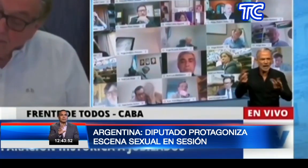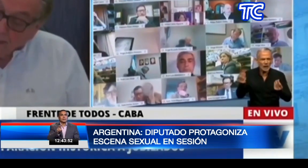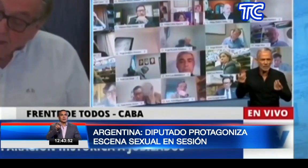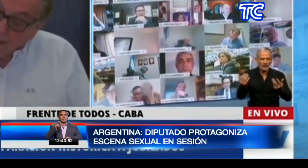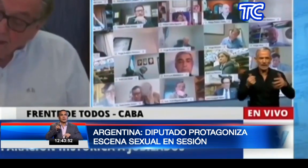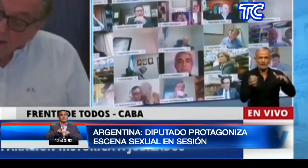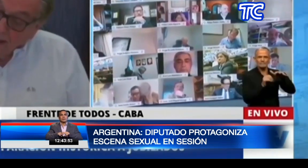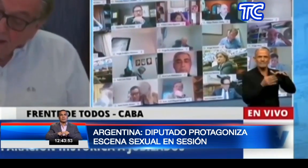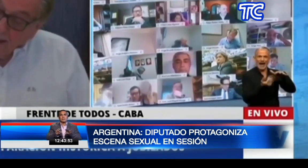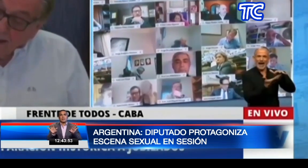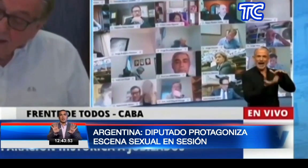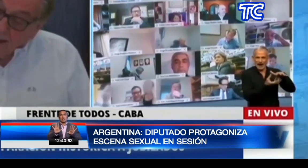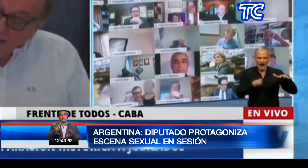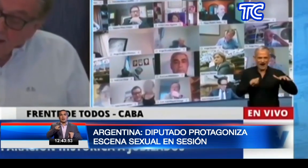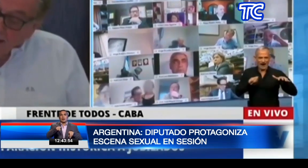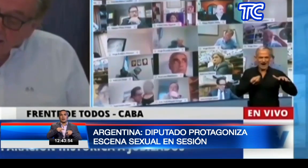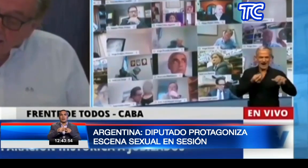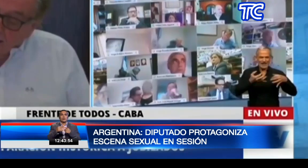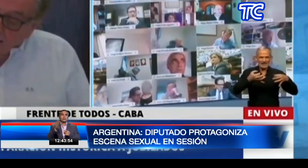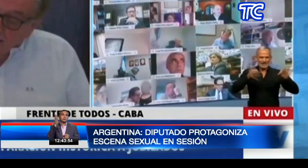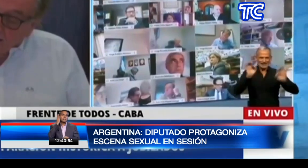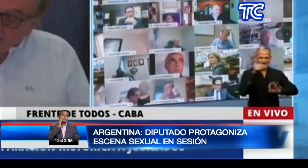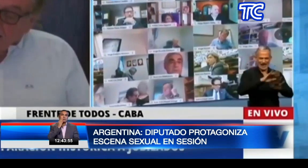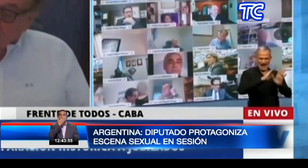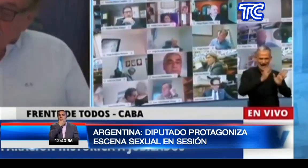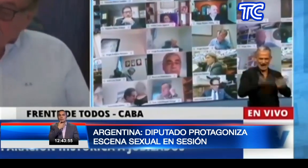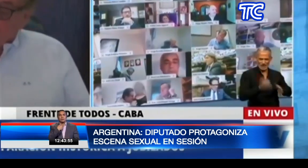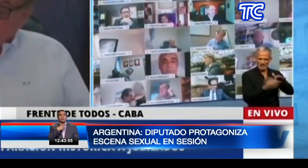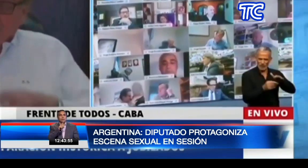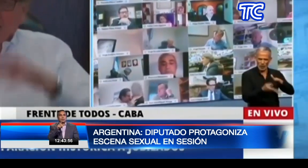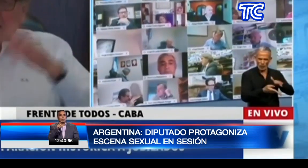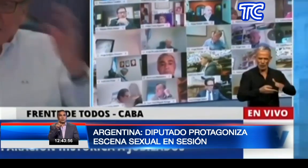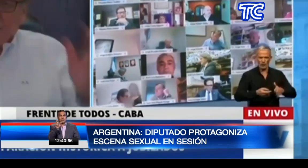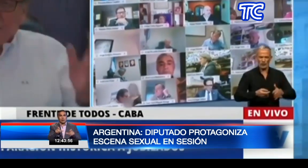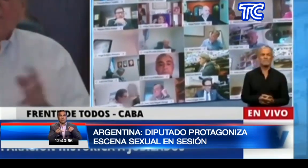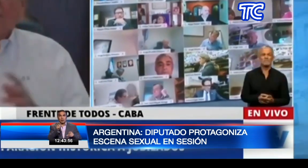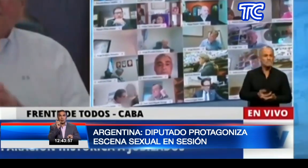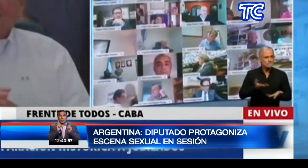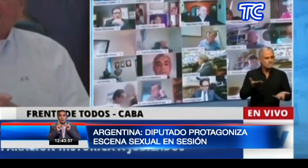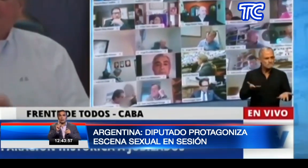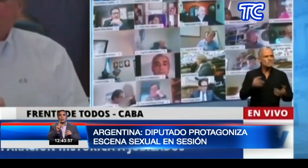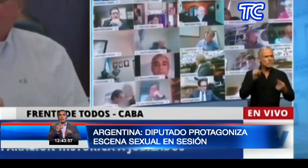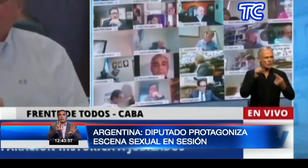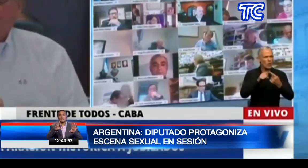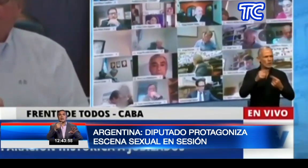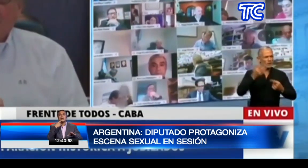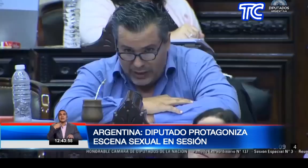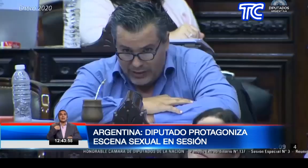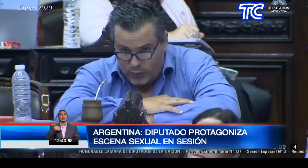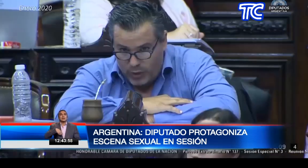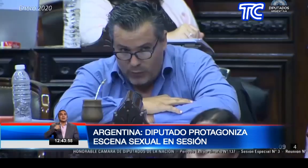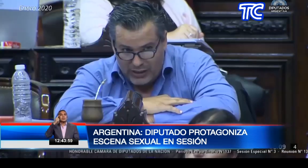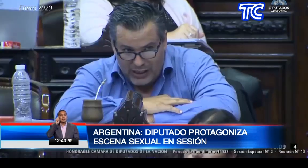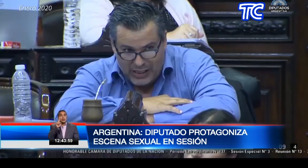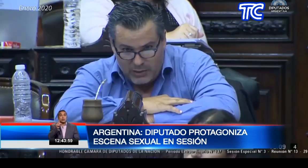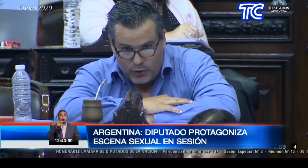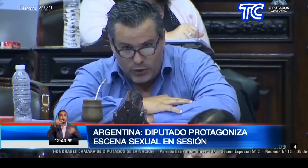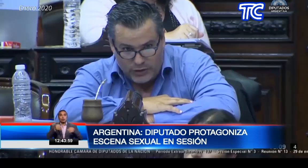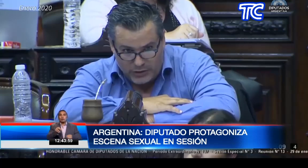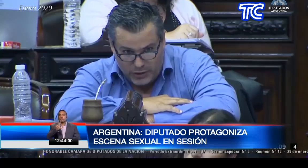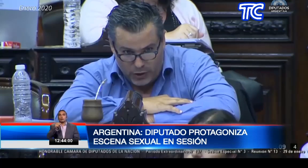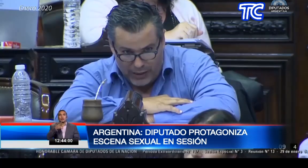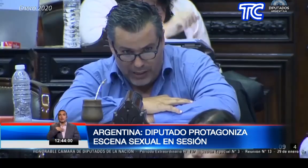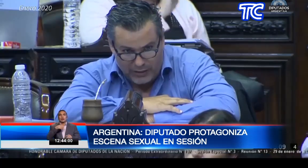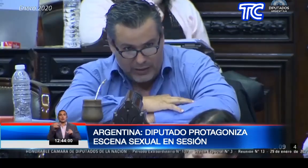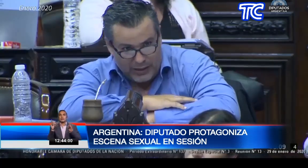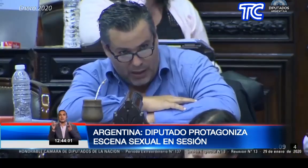sentaba en sus piernas y él empezaba a acariciar el legislador de la provincia de salta se excusó diciendo que pensó que en ese momento no estaba